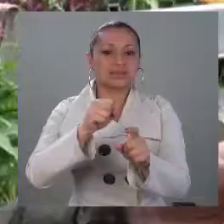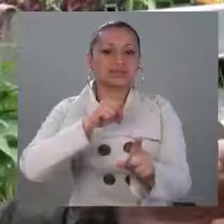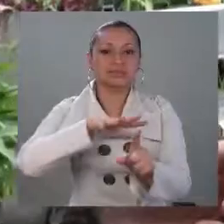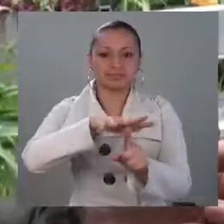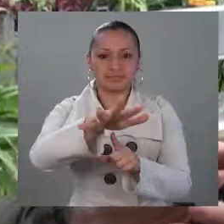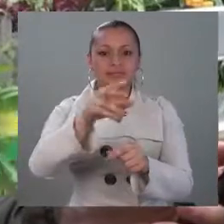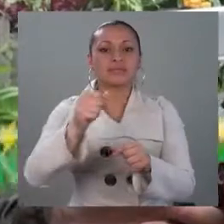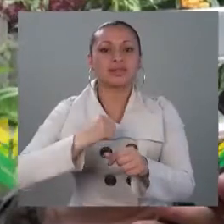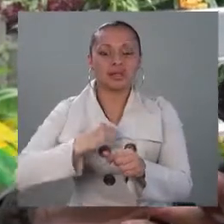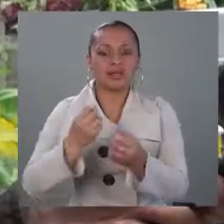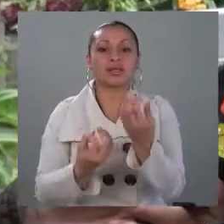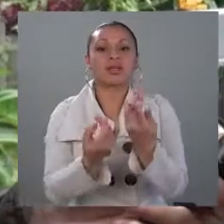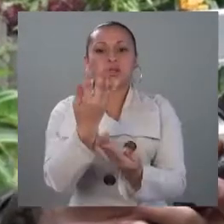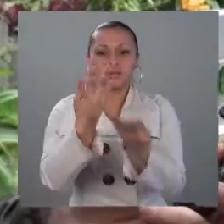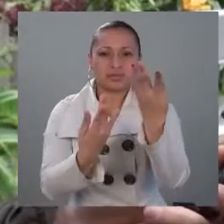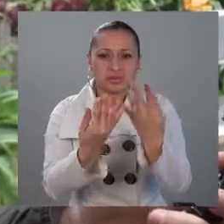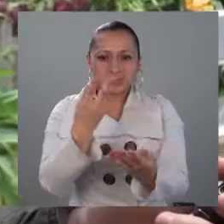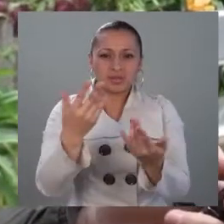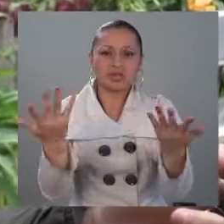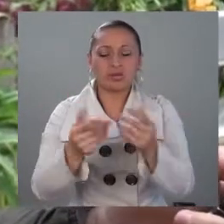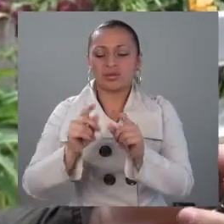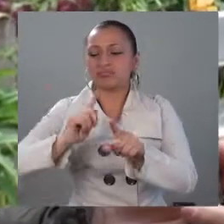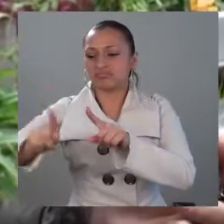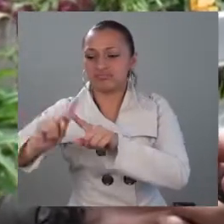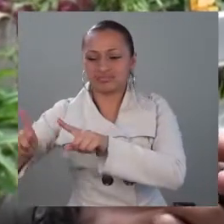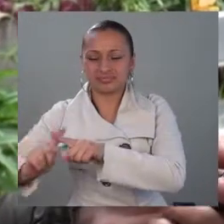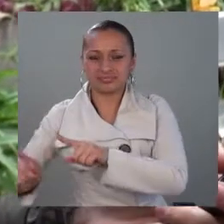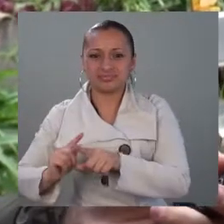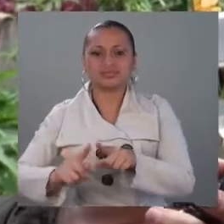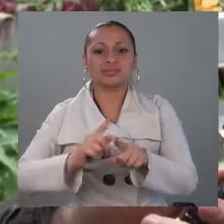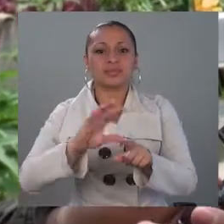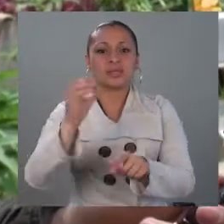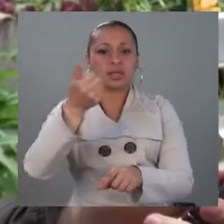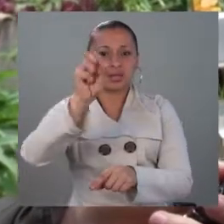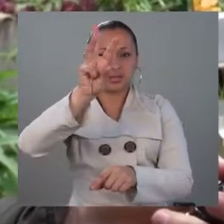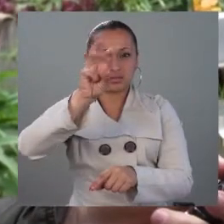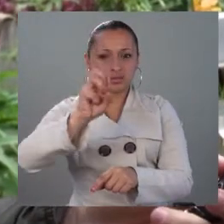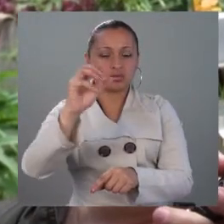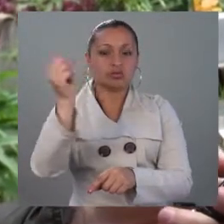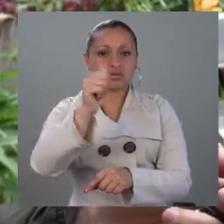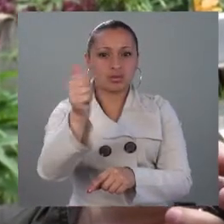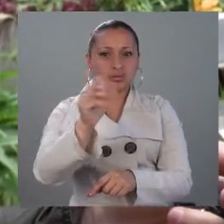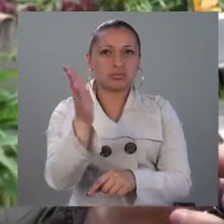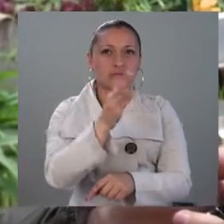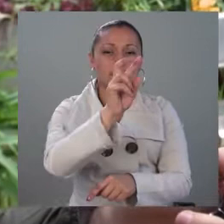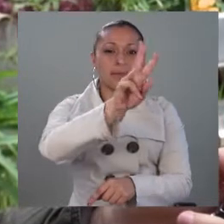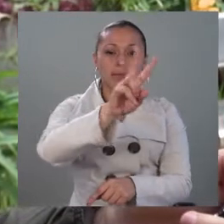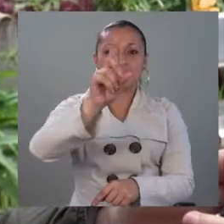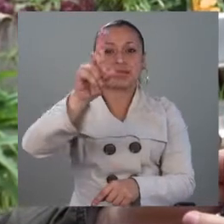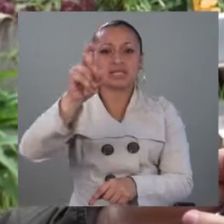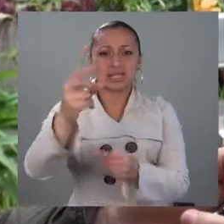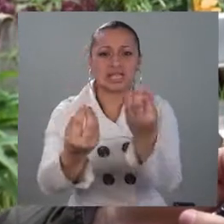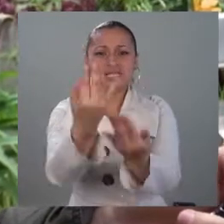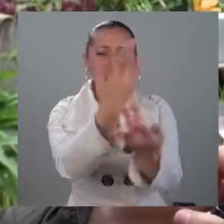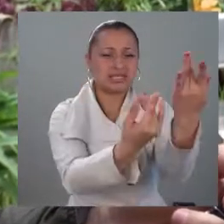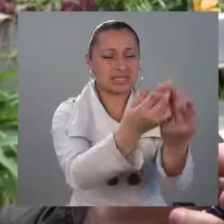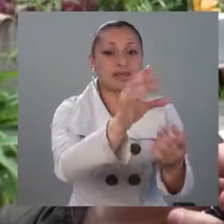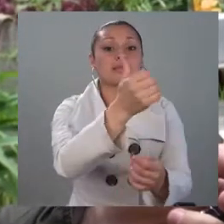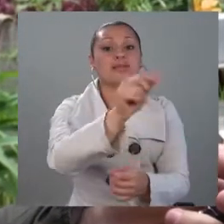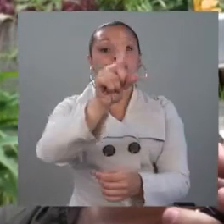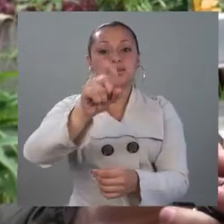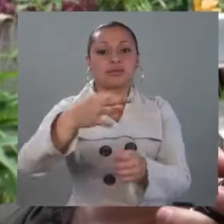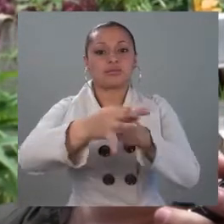afectaciones, tenemos incendios en coberturas vegetales. Hasta el 18 de agosto se han presentado 26 incendios en